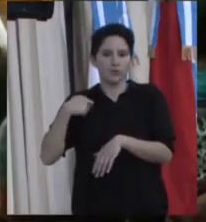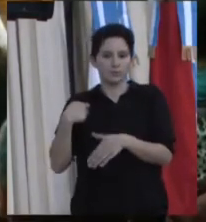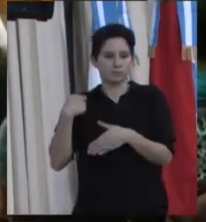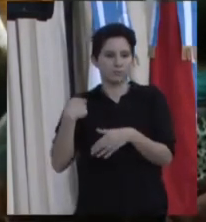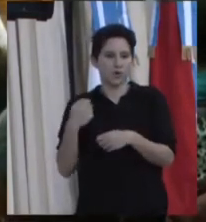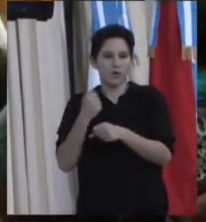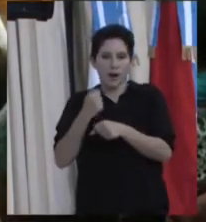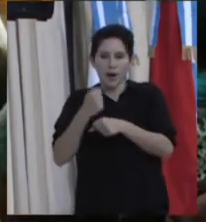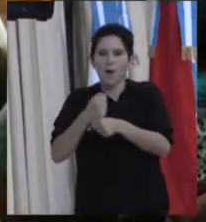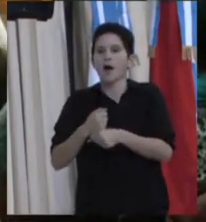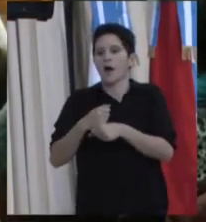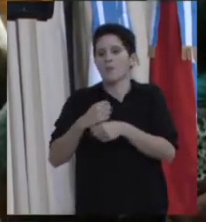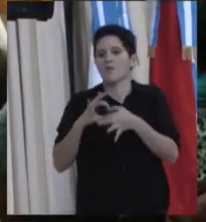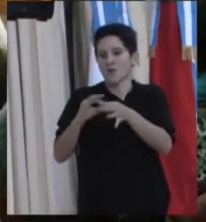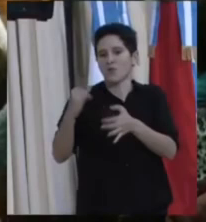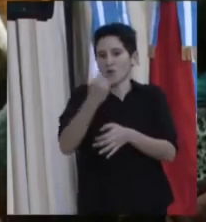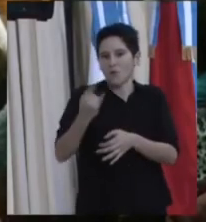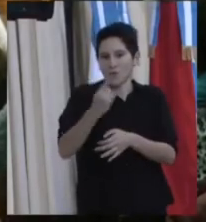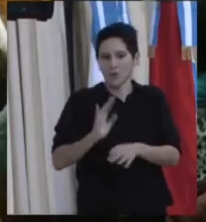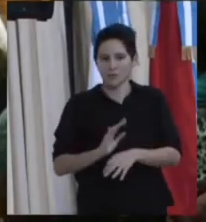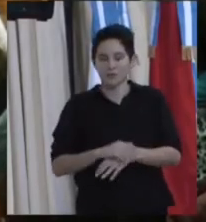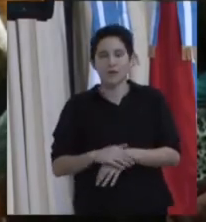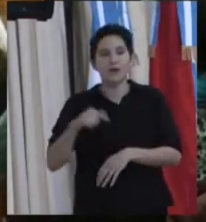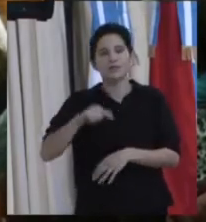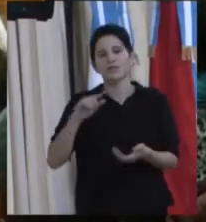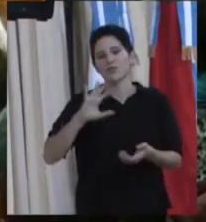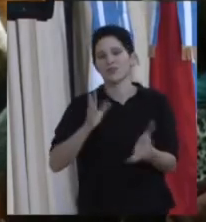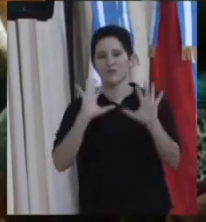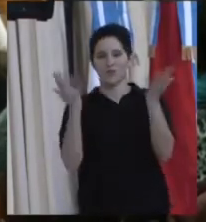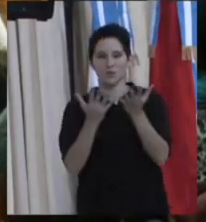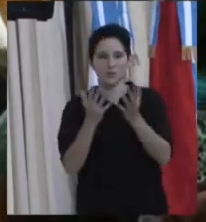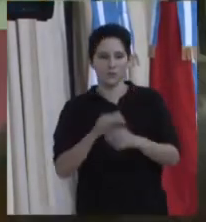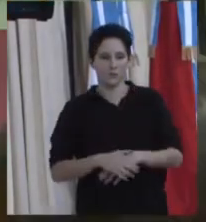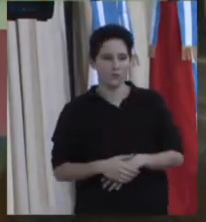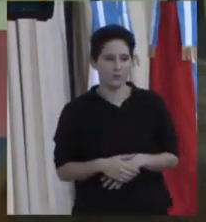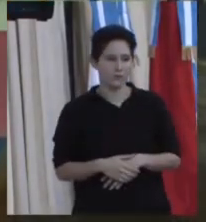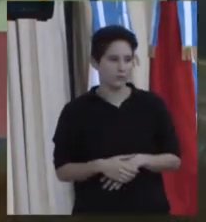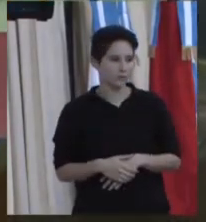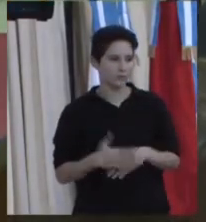acá y los que nos relacionamos con la universidad, nos jugamos la vida. Este es nuestro mundo. Muchas gracias.